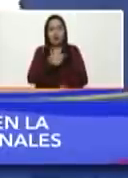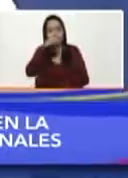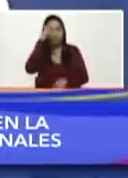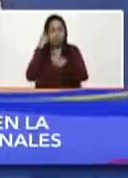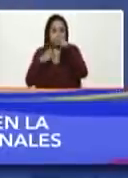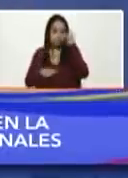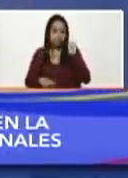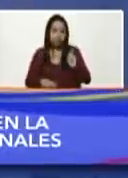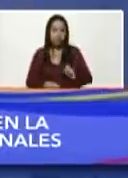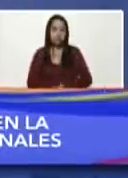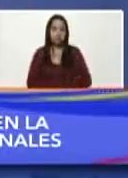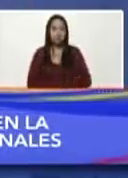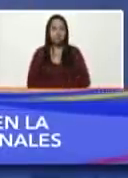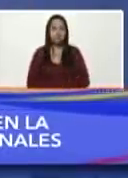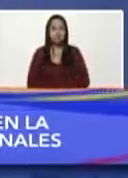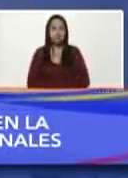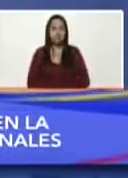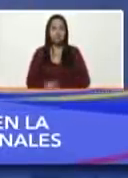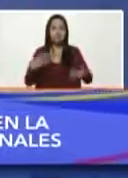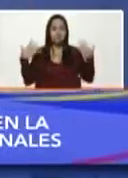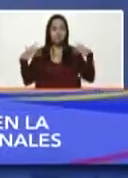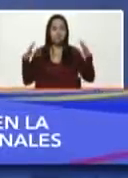¿Ah?